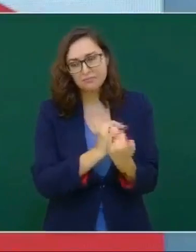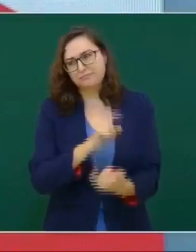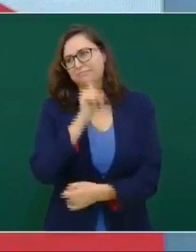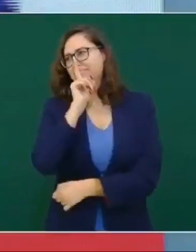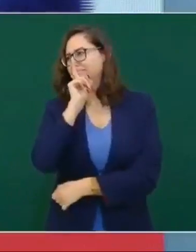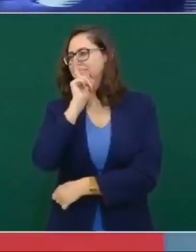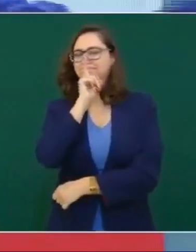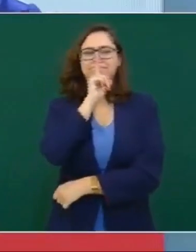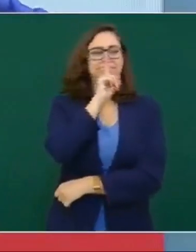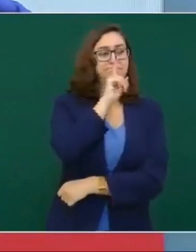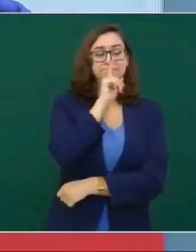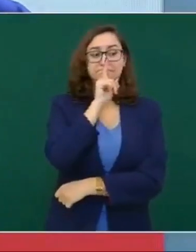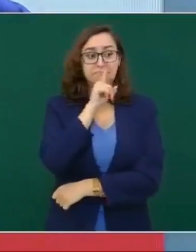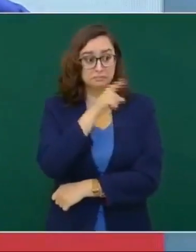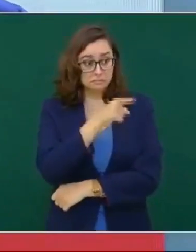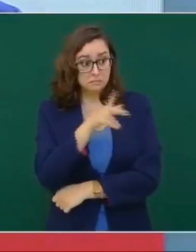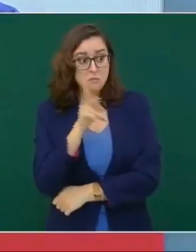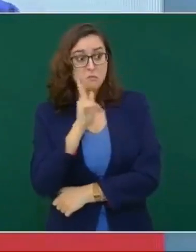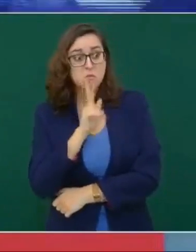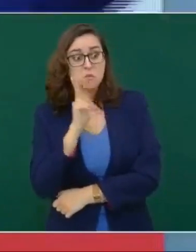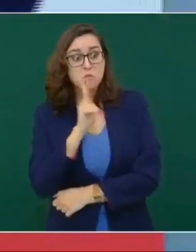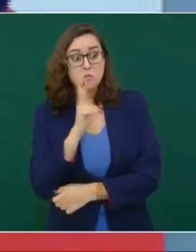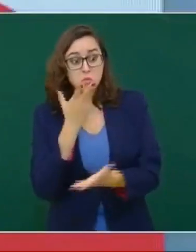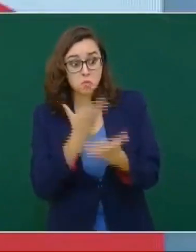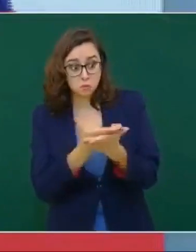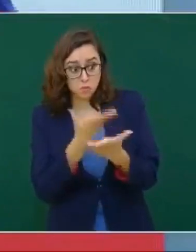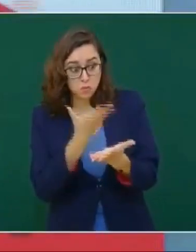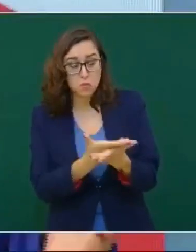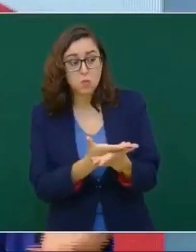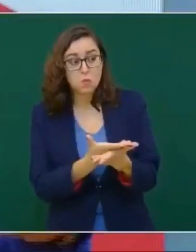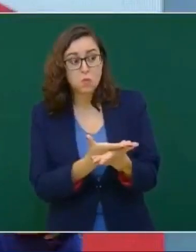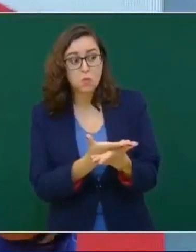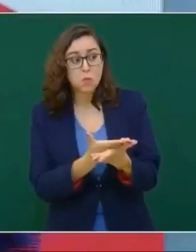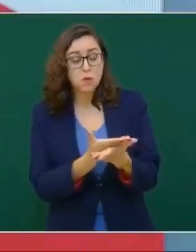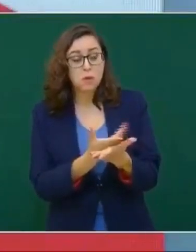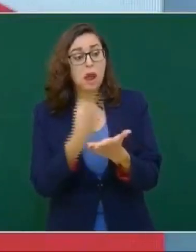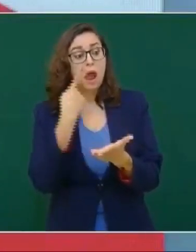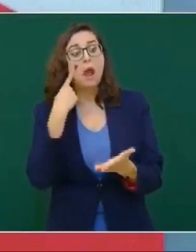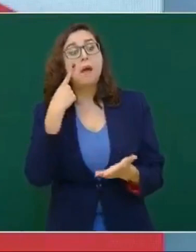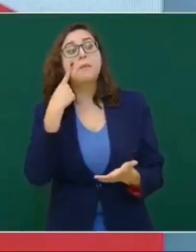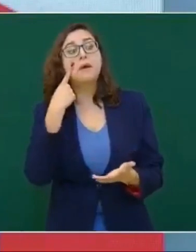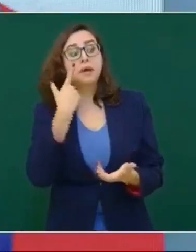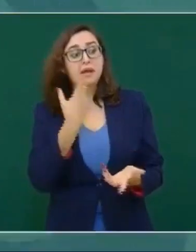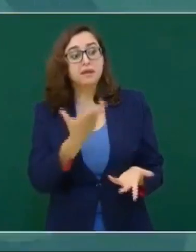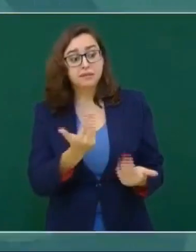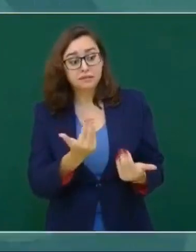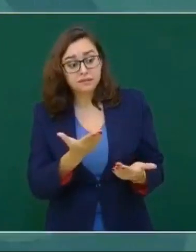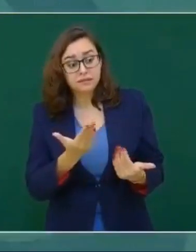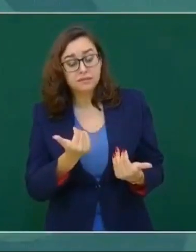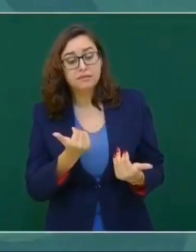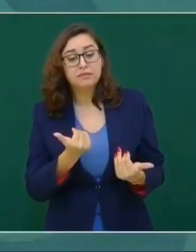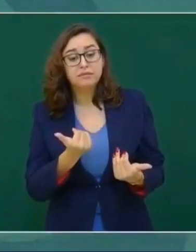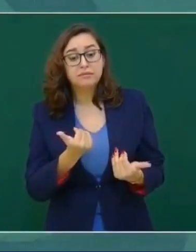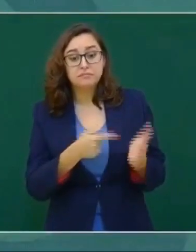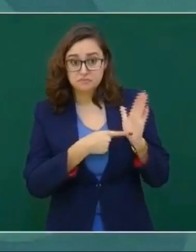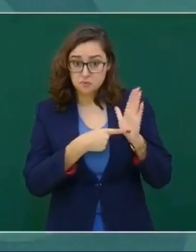Si tiene pruebas de lo que fue a decir, que las presente.